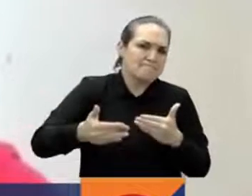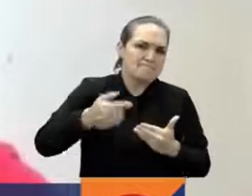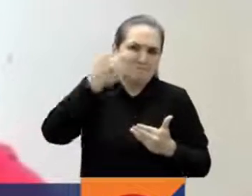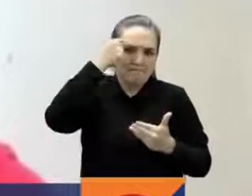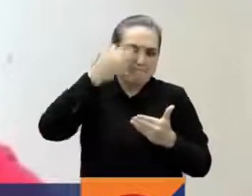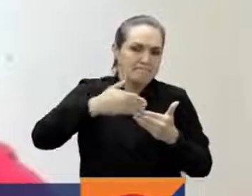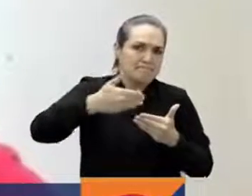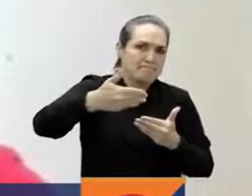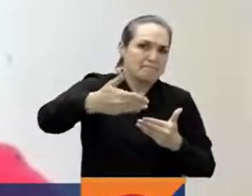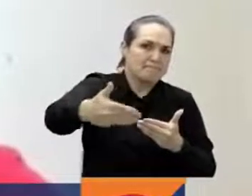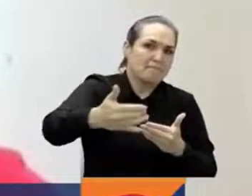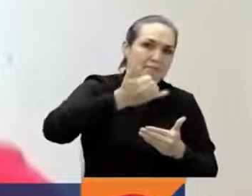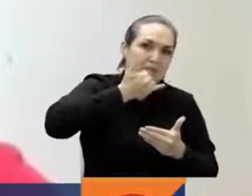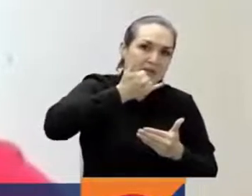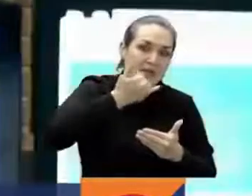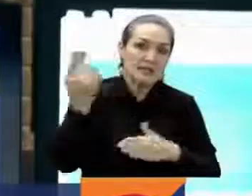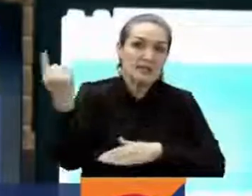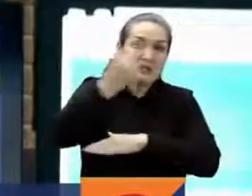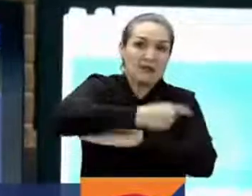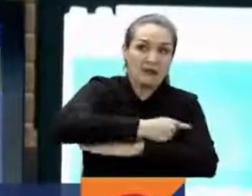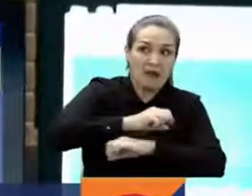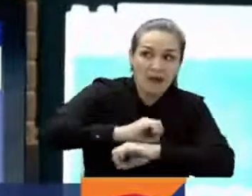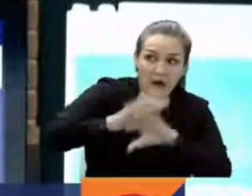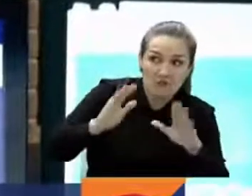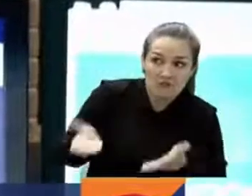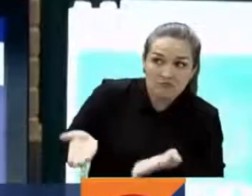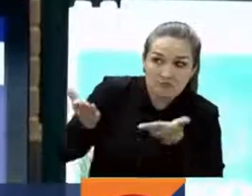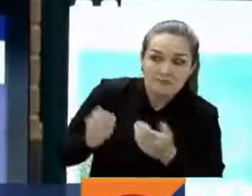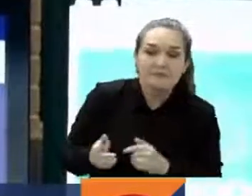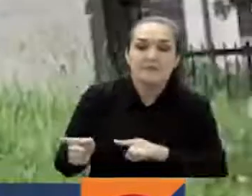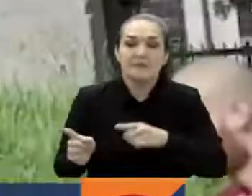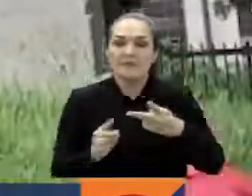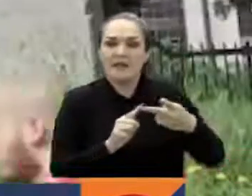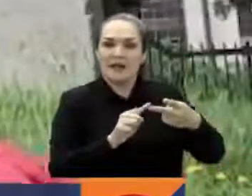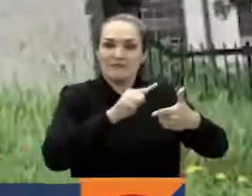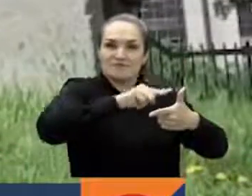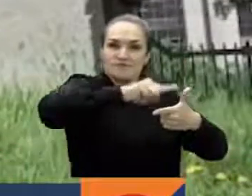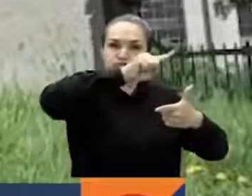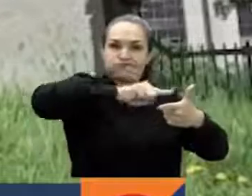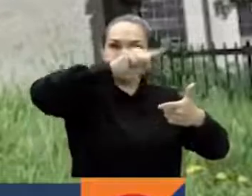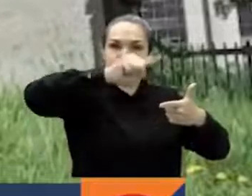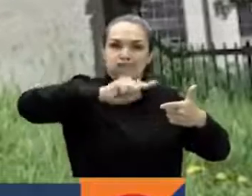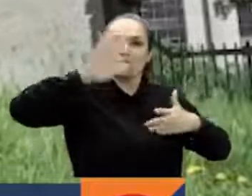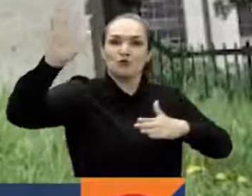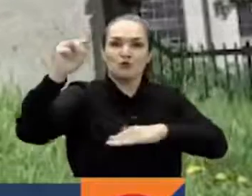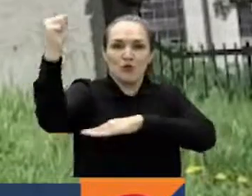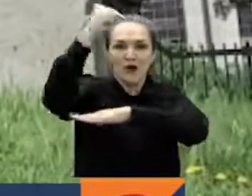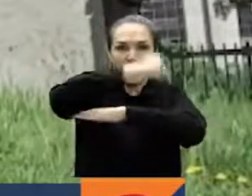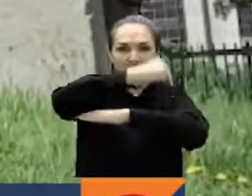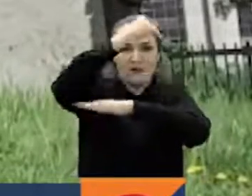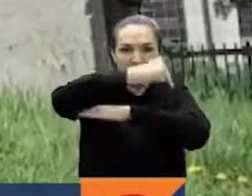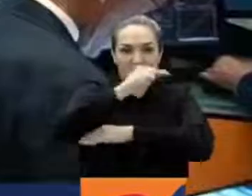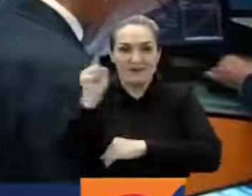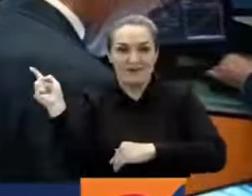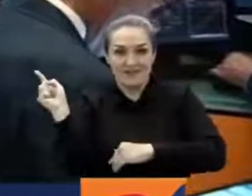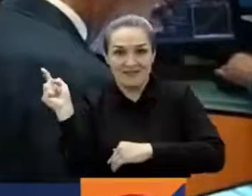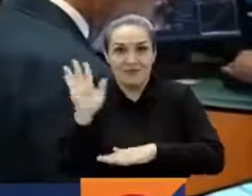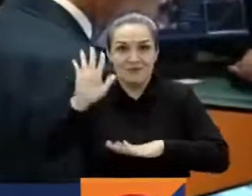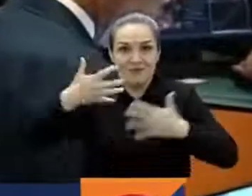sesiones adicionales para poder tener una idea más clara. En cuanto a las acciones de la petrolera colombiana Ecopetrol, los títulos